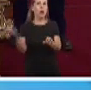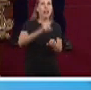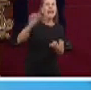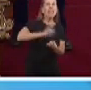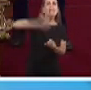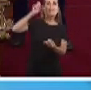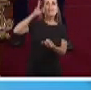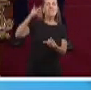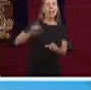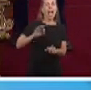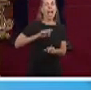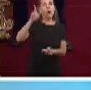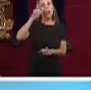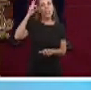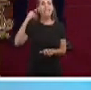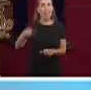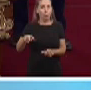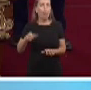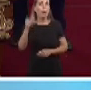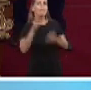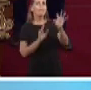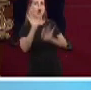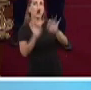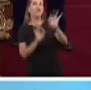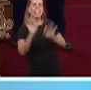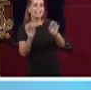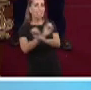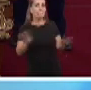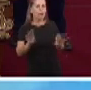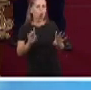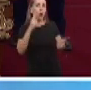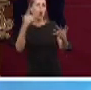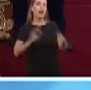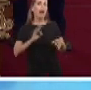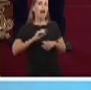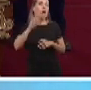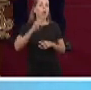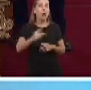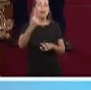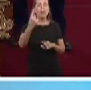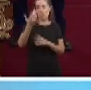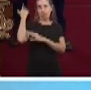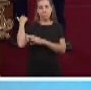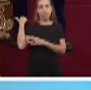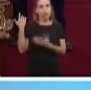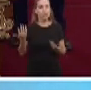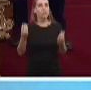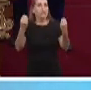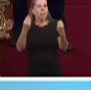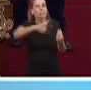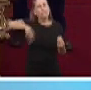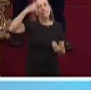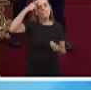la sociedad le sale a marcar líneas a algunas políticas de los gobiernos, mostrando sus desacuerdos